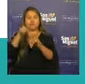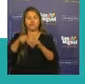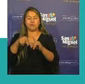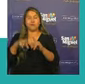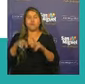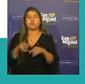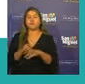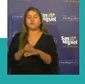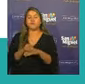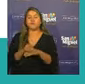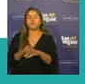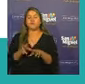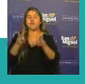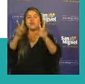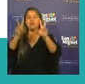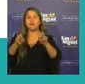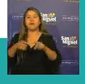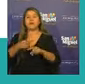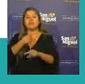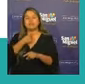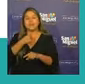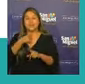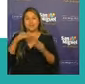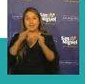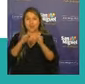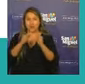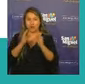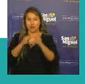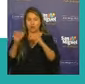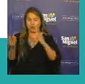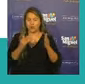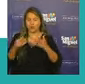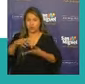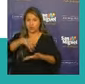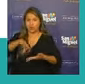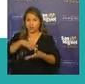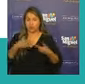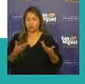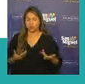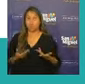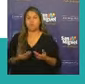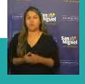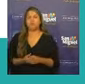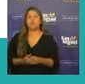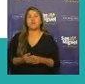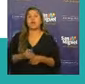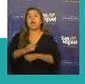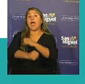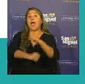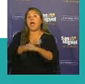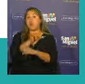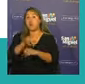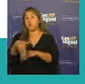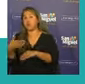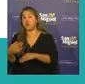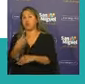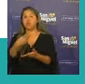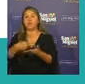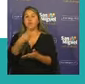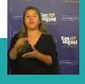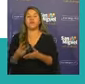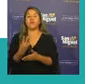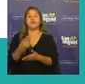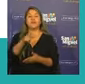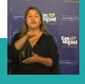de la mesa los intereses de las vecinas y los vecinos de nuestra comuna. Pasamos al 2023 con